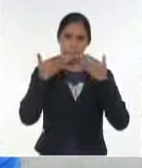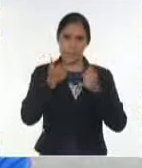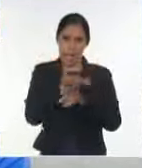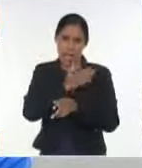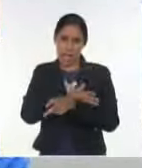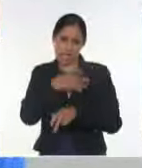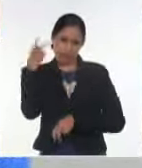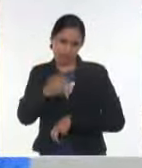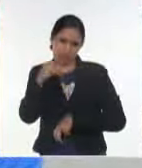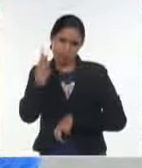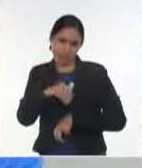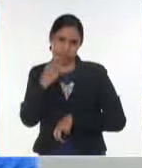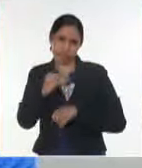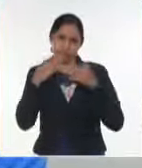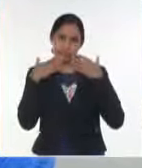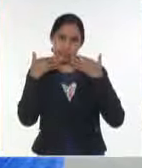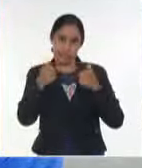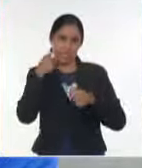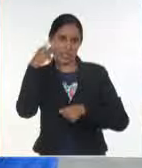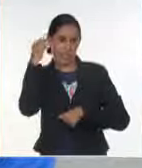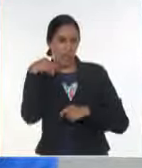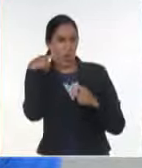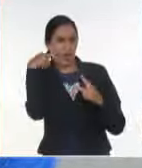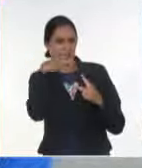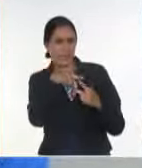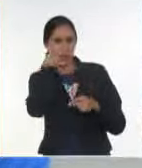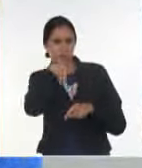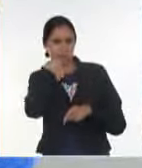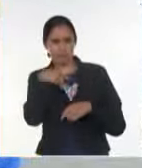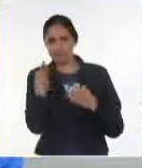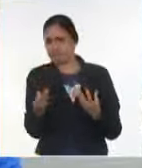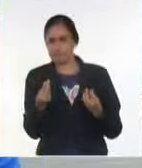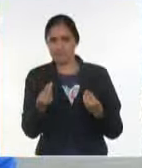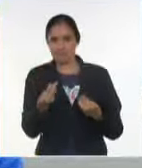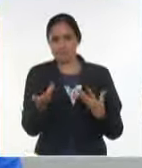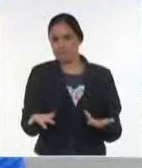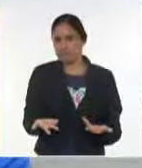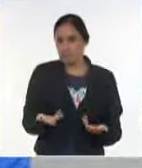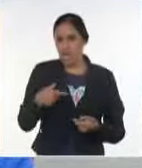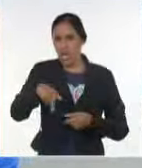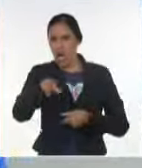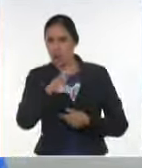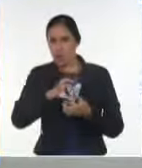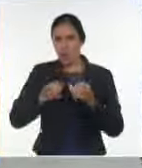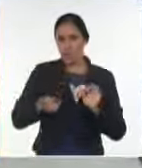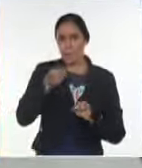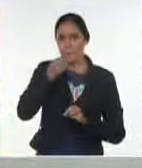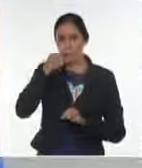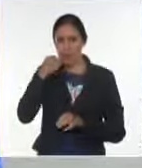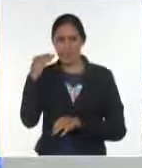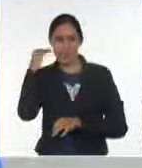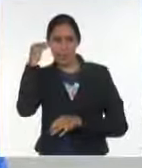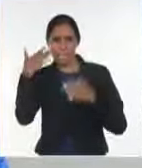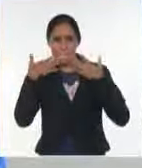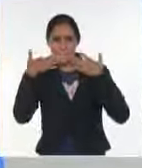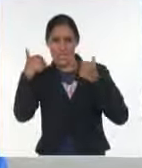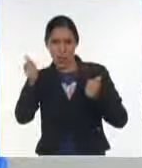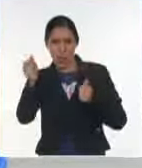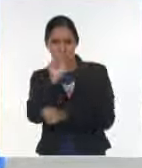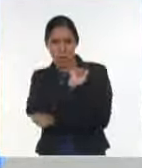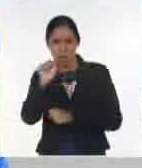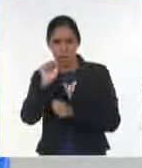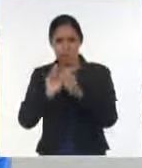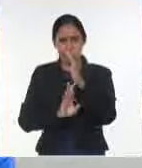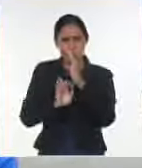reata. ¿Tu objetivo aquí en los Juegos Olímpicos era este, llegar a cuartos de final, o todavía crees que te puedo superar más? No, creo que puedo avanzar un poquitico